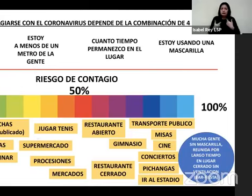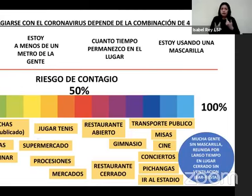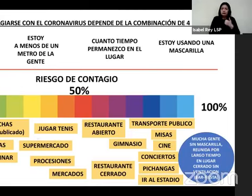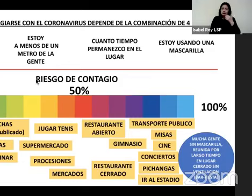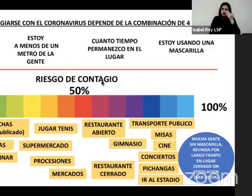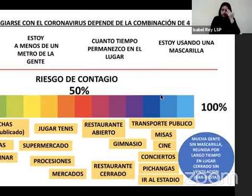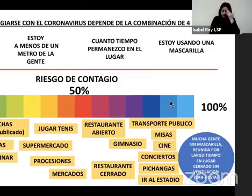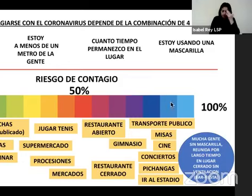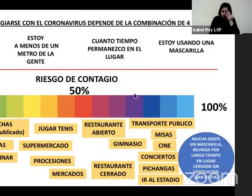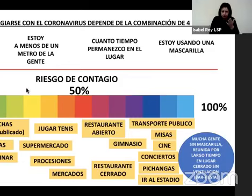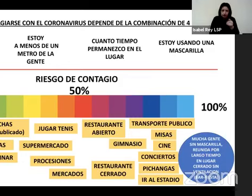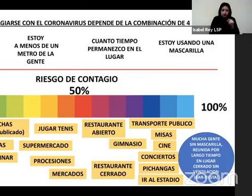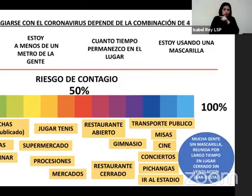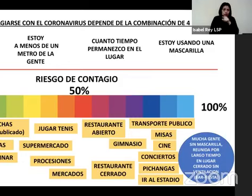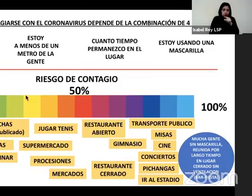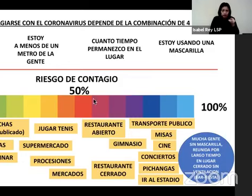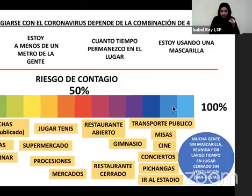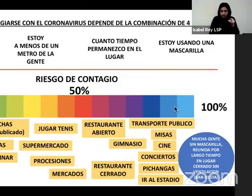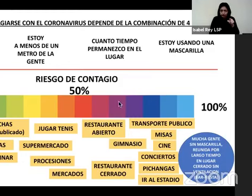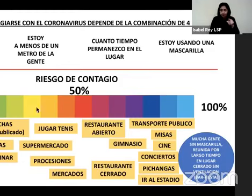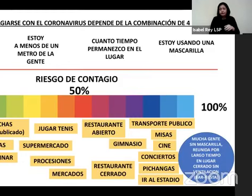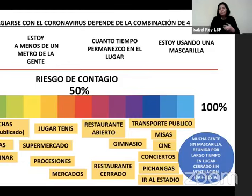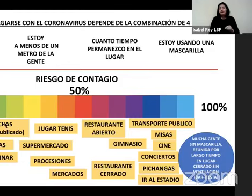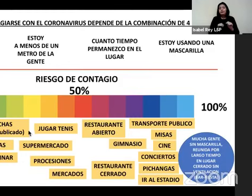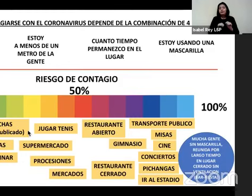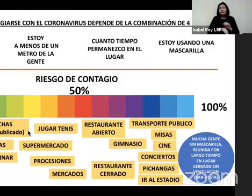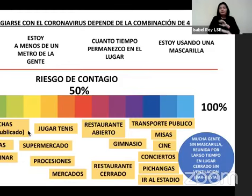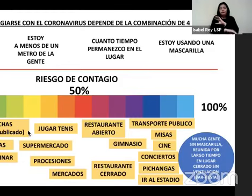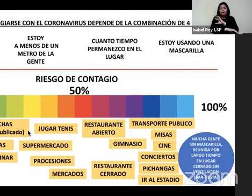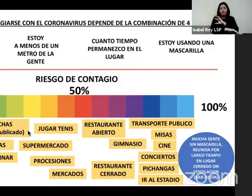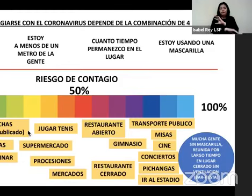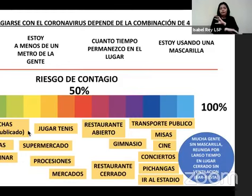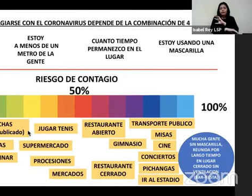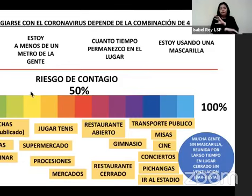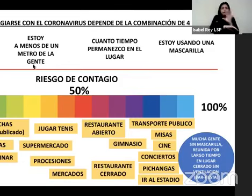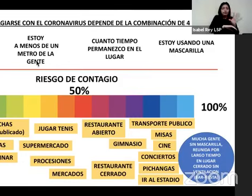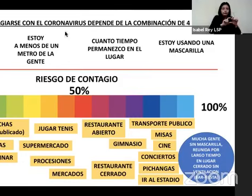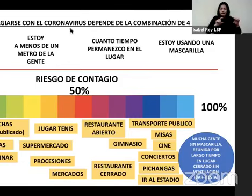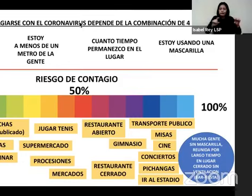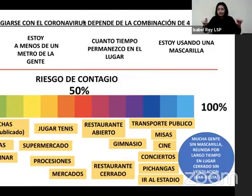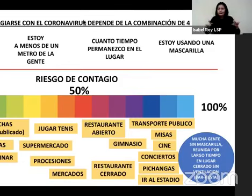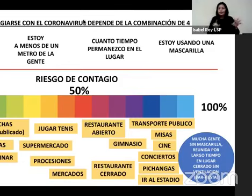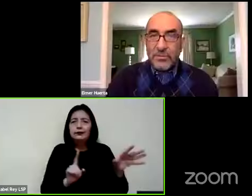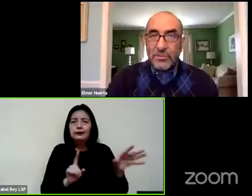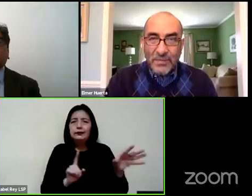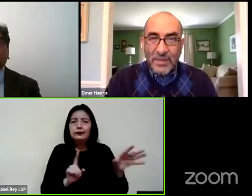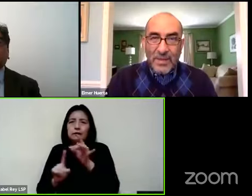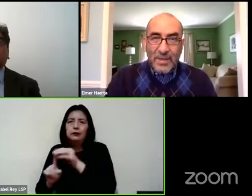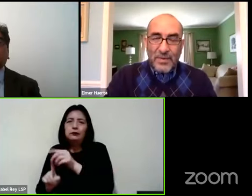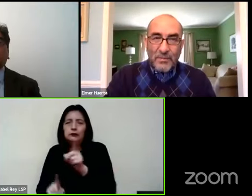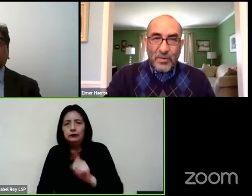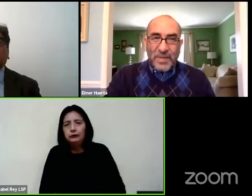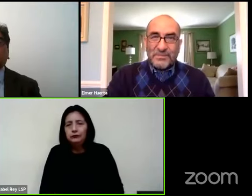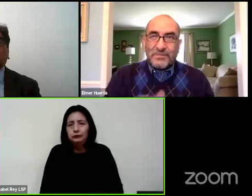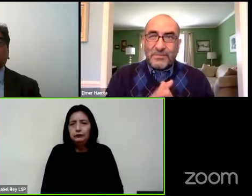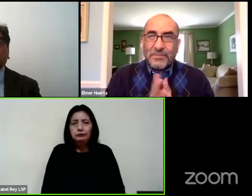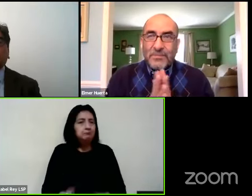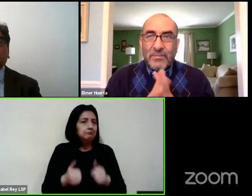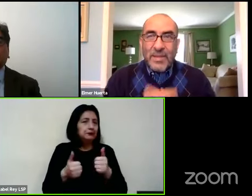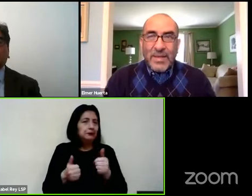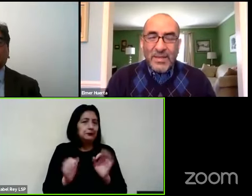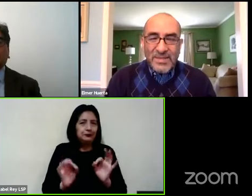determinar con esto el arco iris de contagio que usted puede tener. Muy